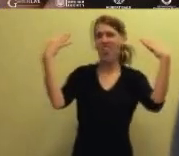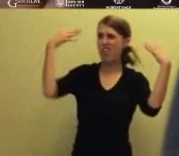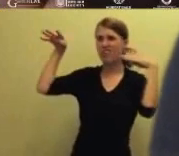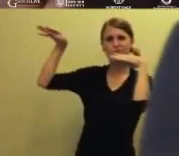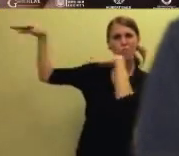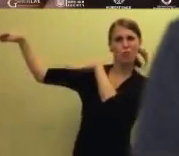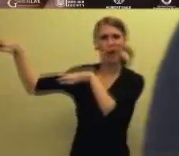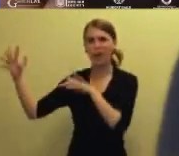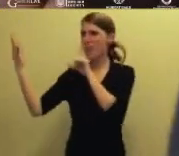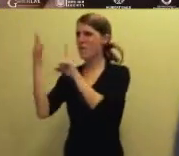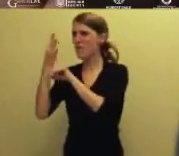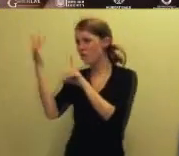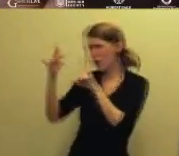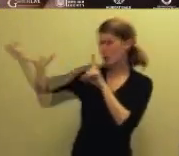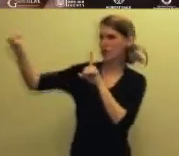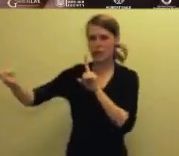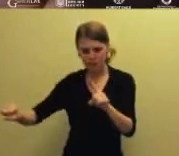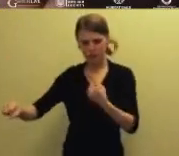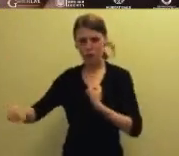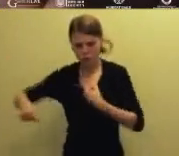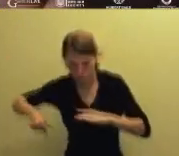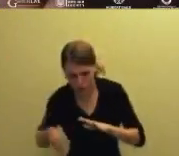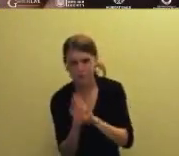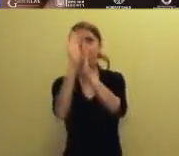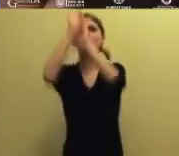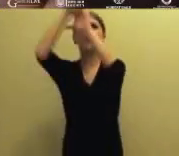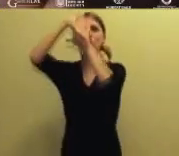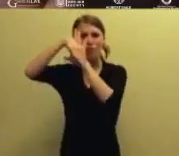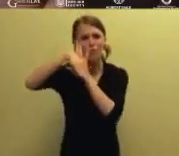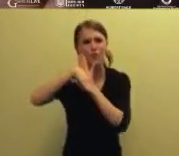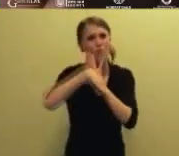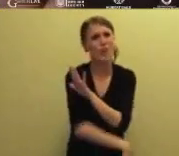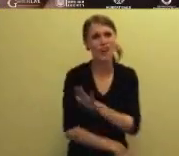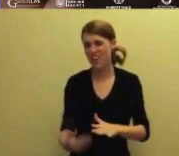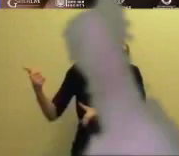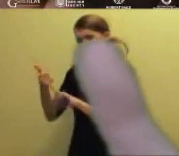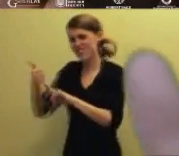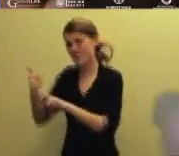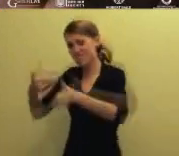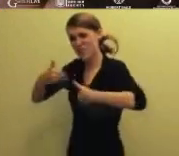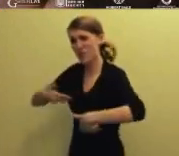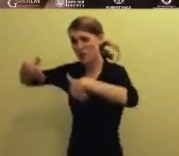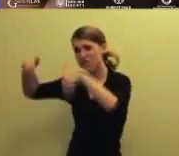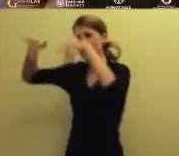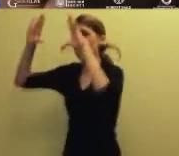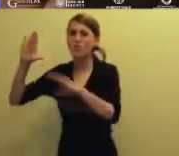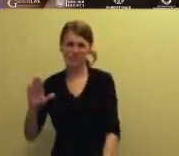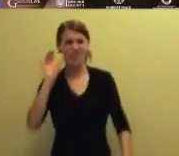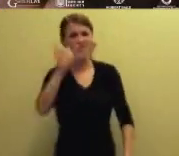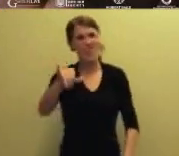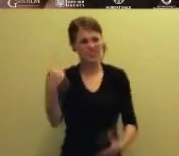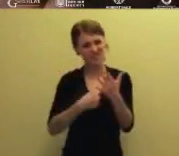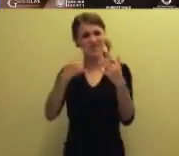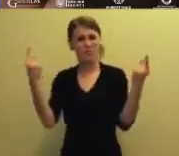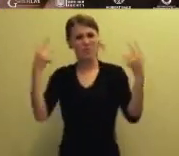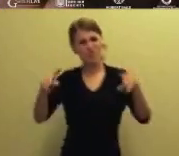largos planos-secuencia claro si una acción dura 10 minutos como nayeli pge is como no